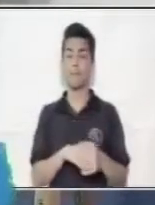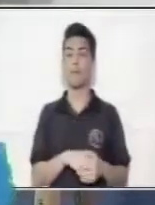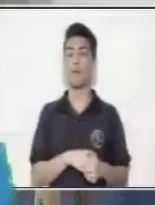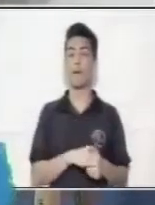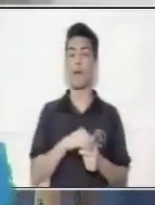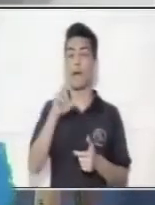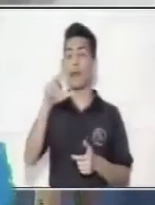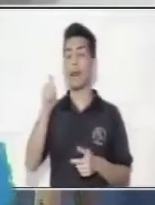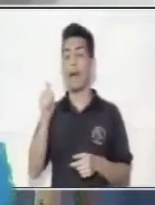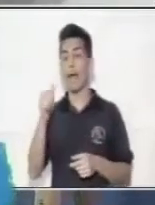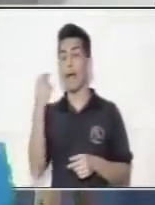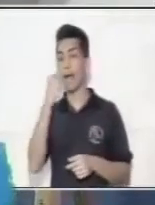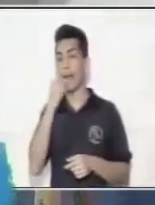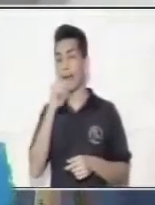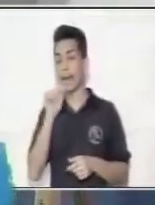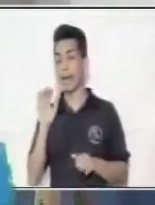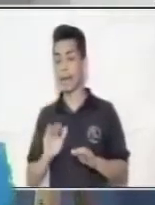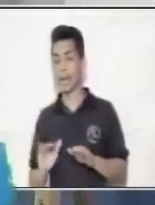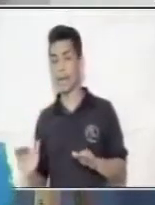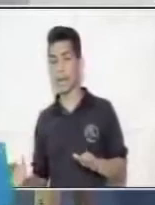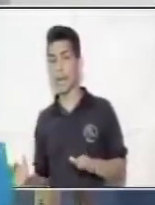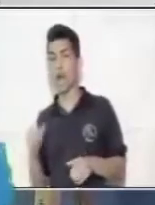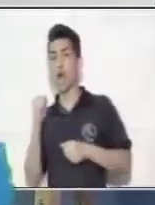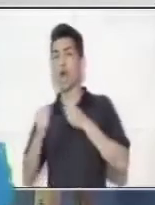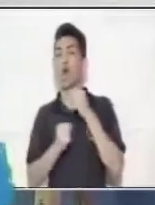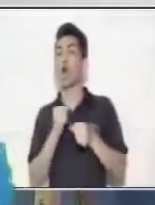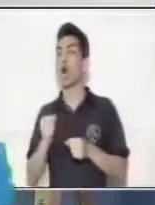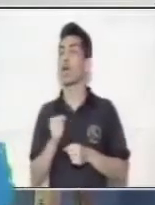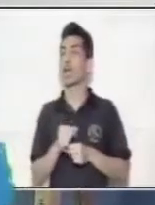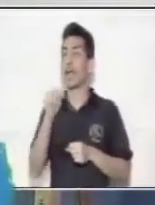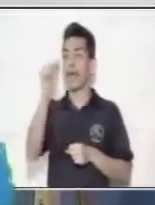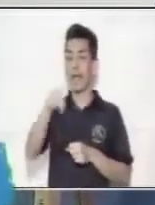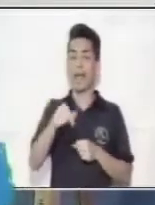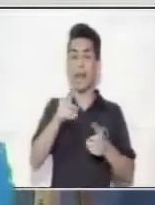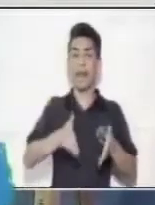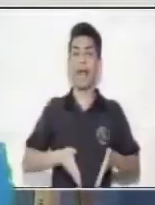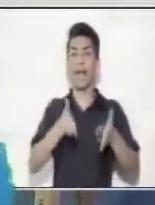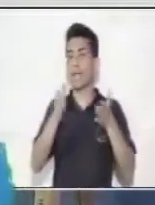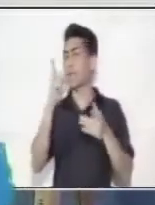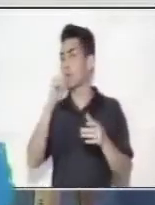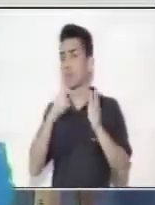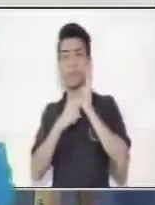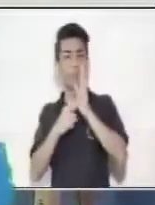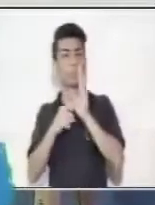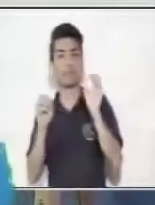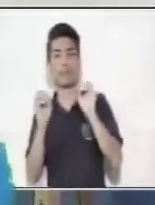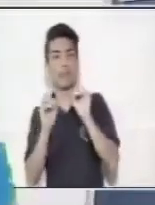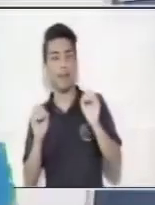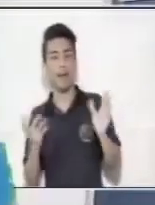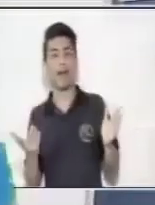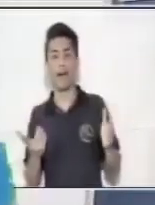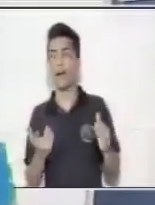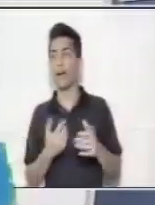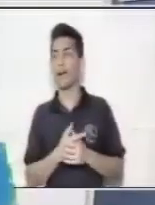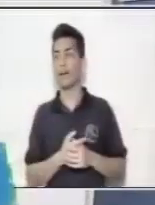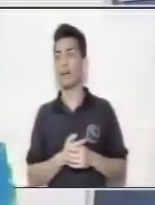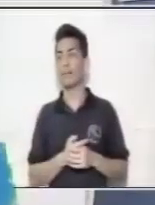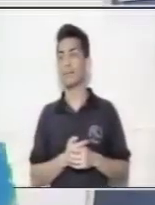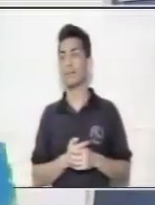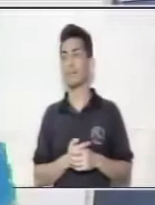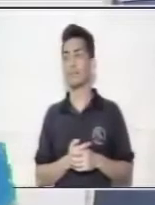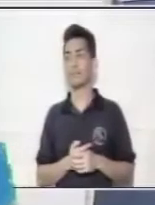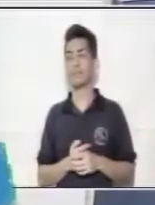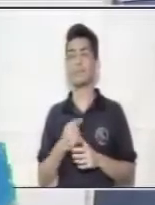en la calle. Como podemos identificar, no tiene ninguna proposición incluida. Por lo tanto, si nosotros podemos identificarla,